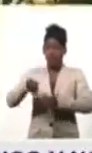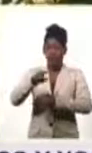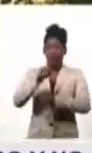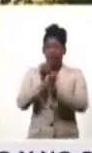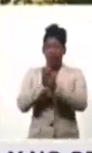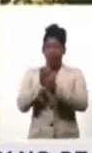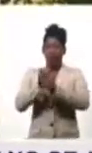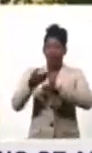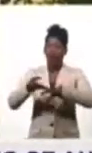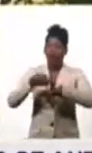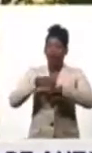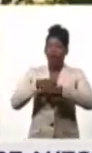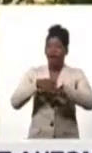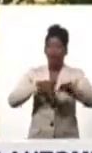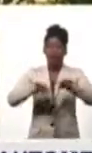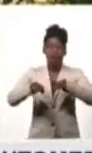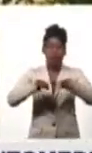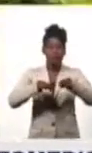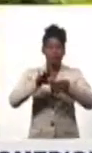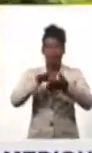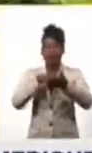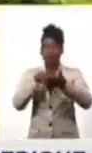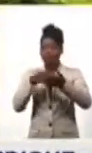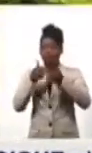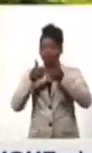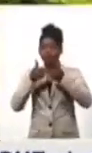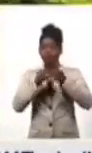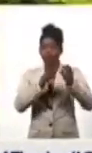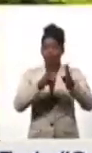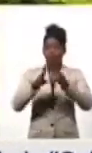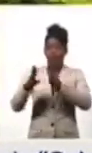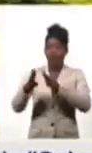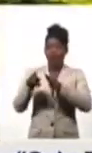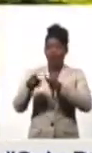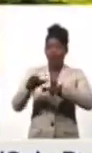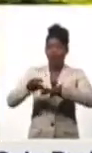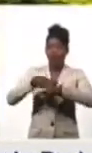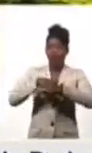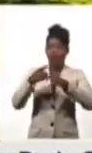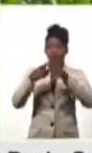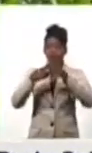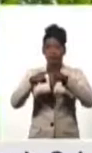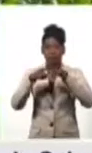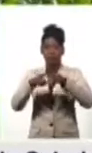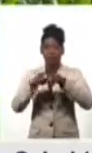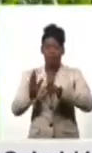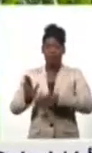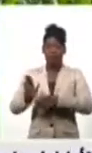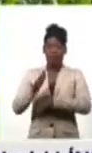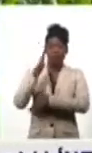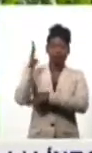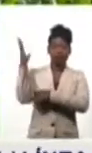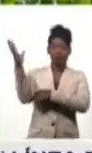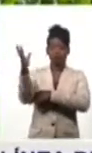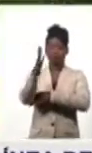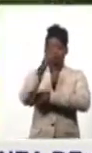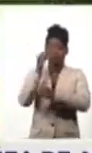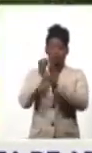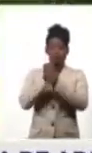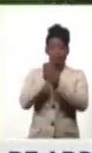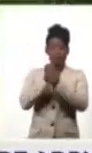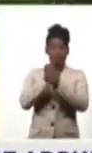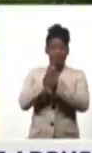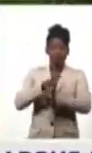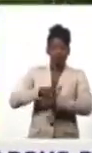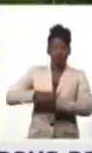riesgos, identificar vulnerabilidades y brindar soluciones factibles en tiempos de contingencia ha sido la principal apuesta de